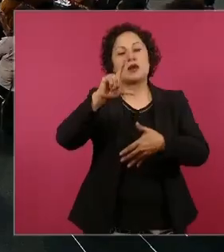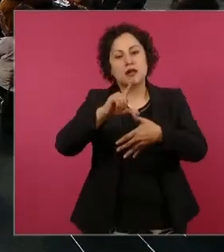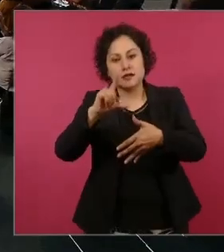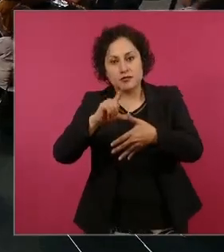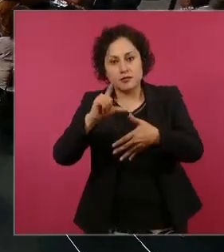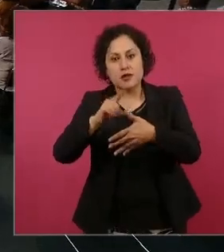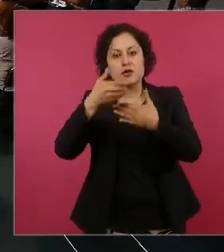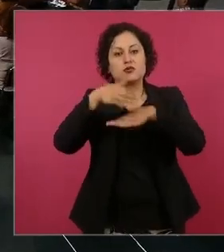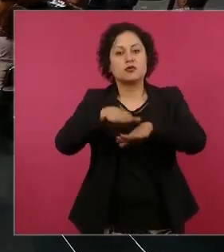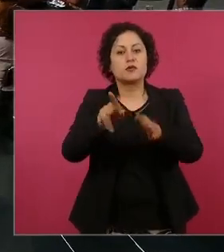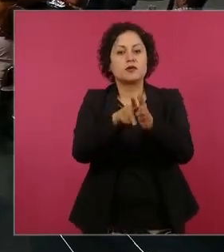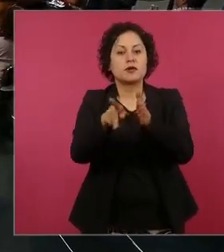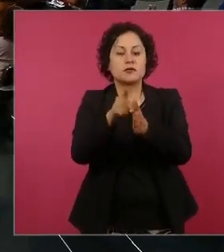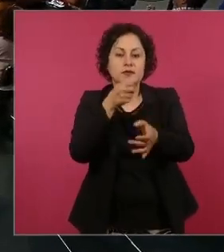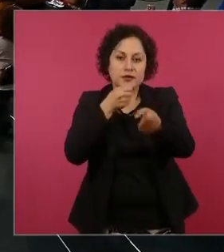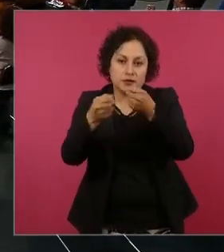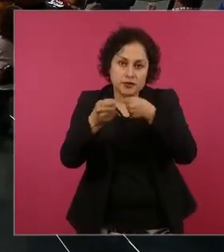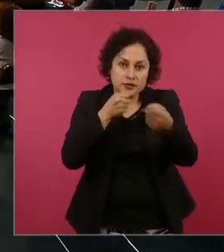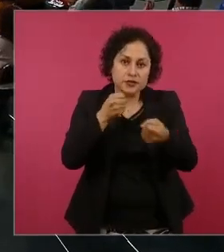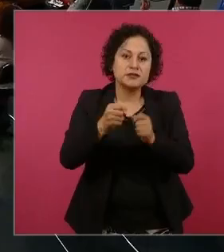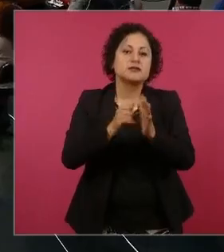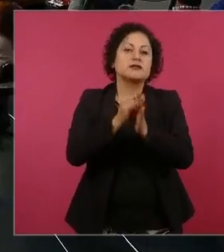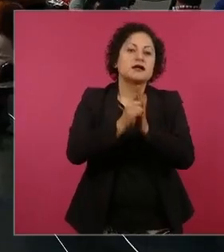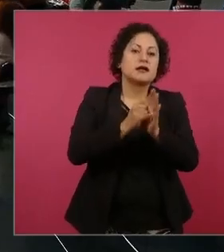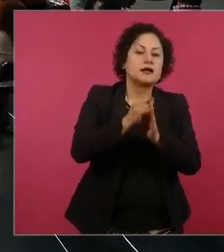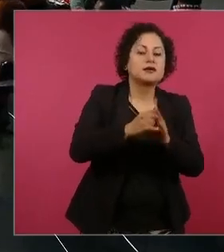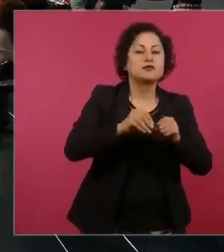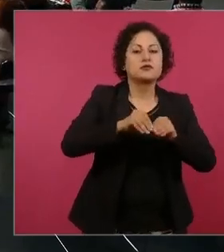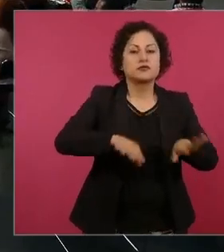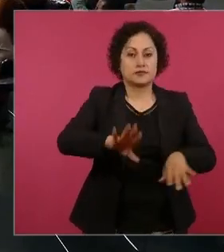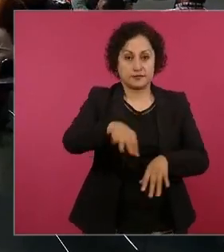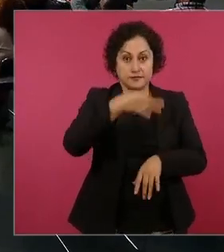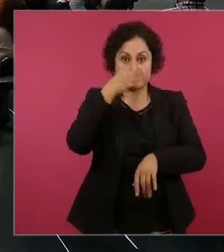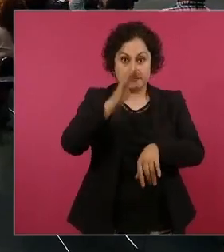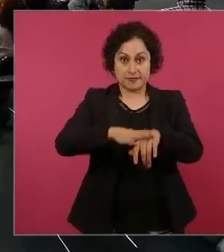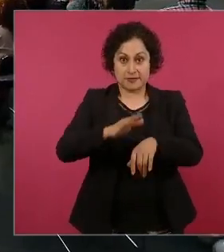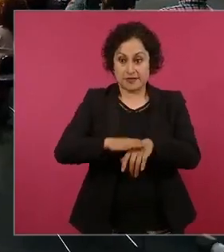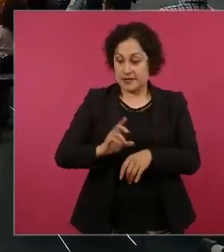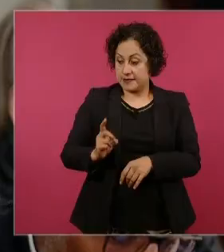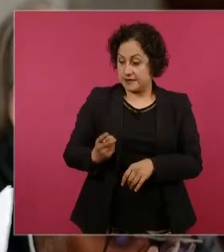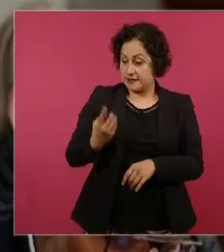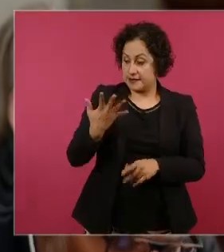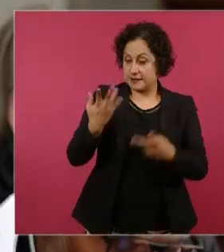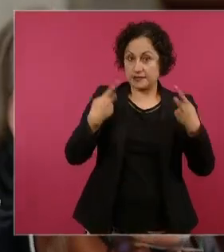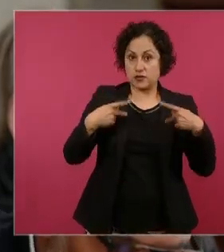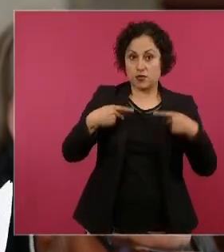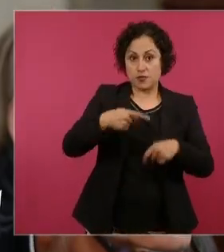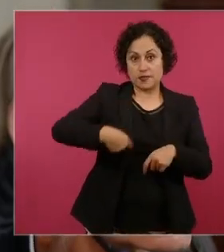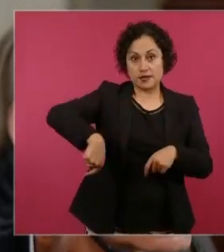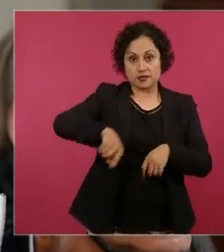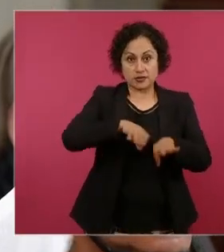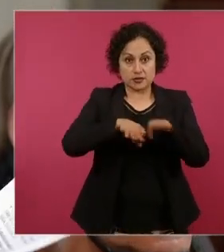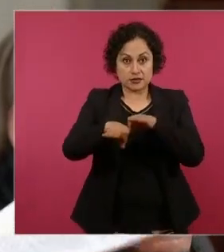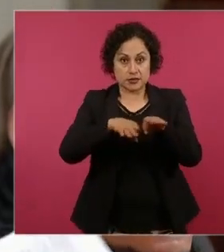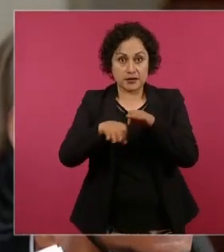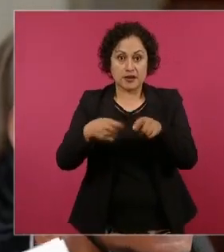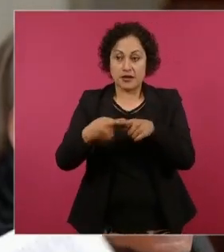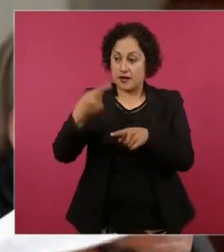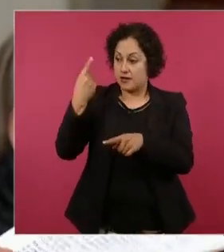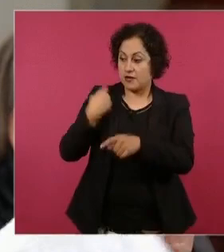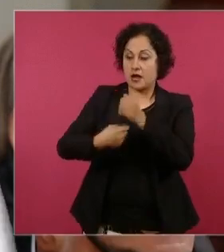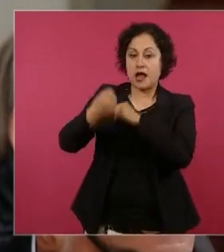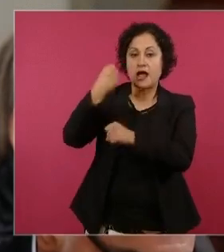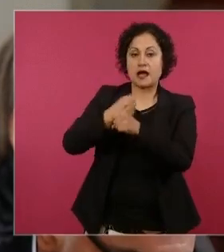decirle que 35 reporteros de aquí de La Mañanera, pues ya hemos trabajado año y medio en este congreso.